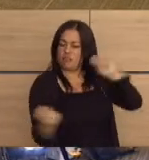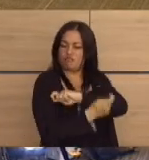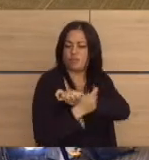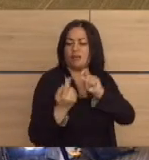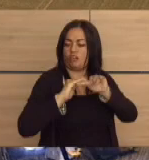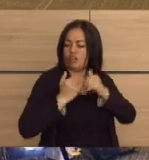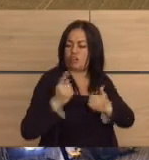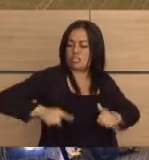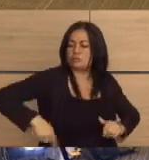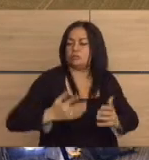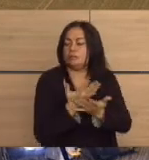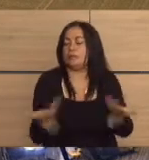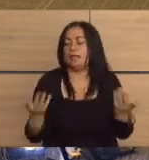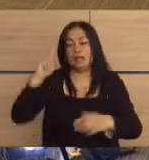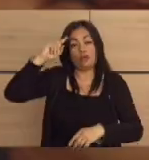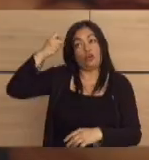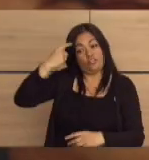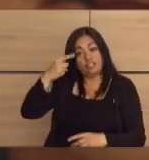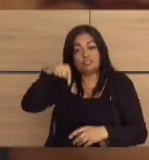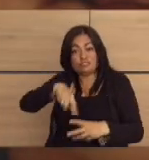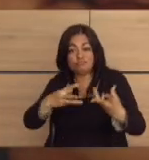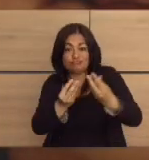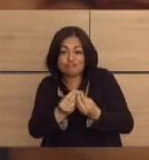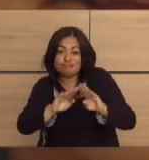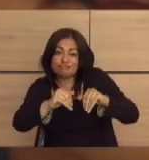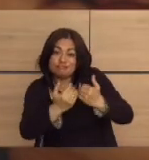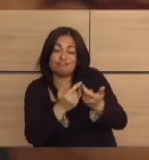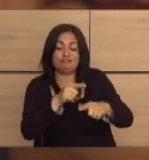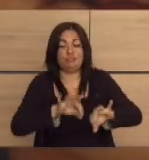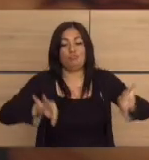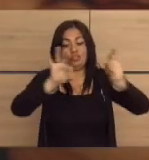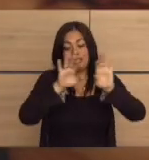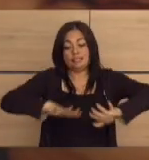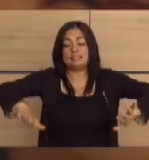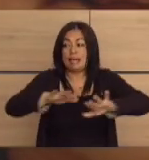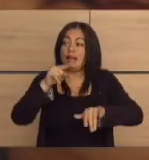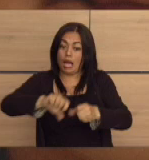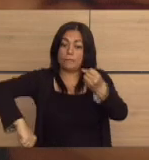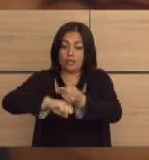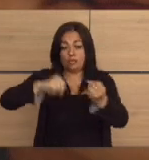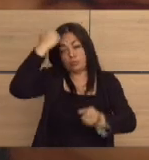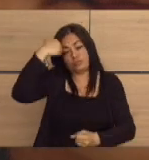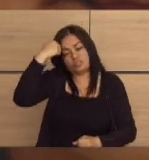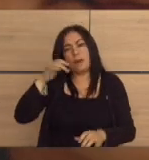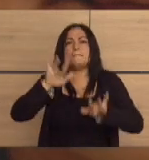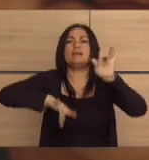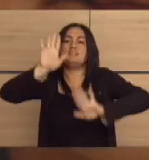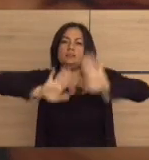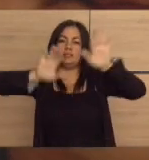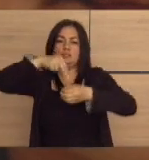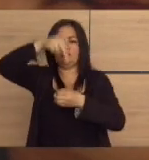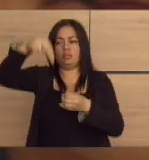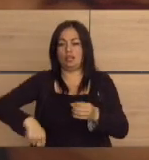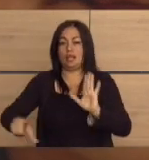escuela. Fortalecer el gobierno escolar debe ser entonces uno de esos escenarios que trabajemos, de participación ciudadana. La Ley General